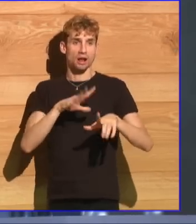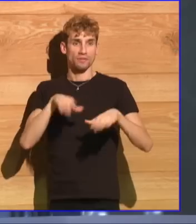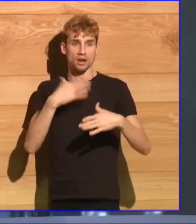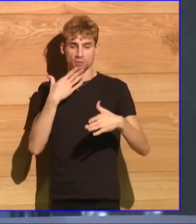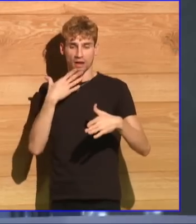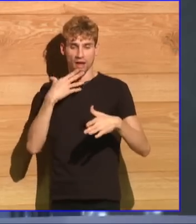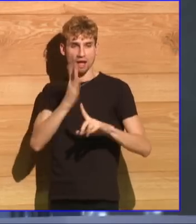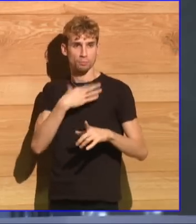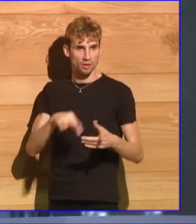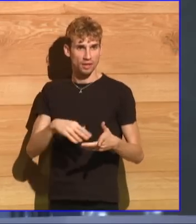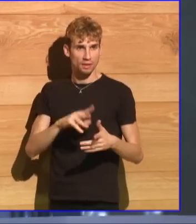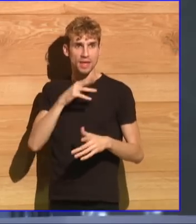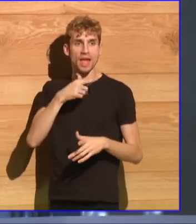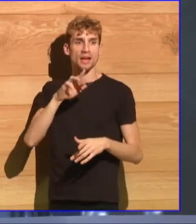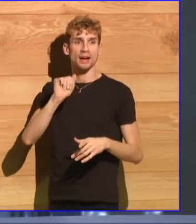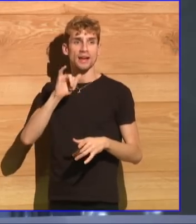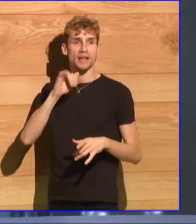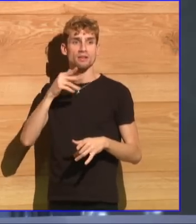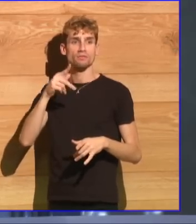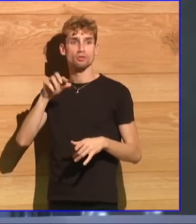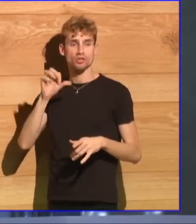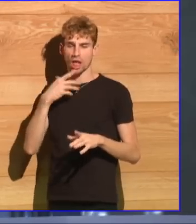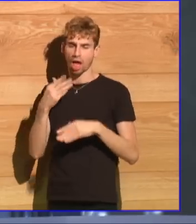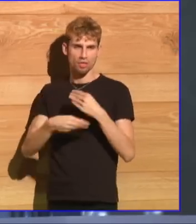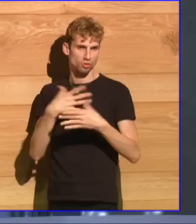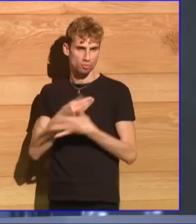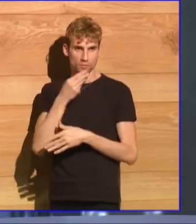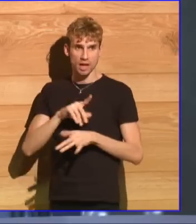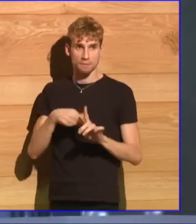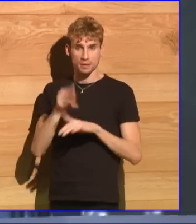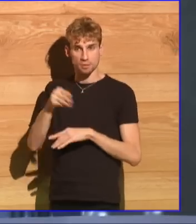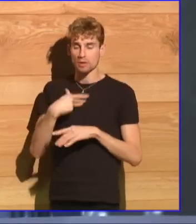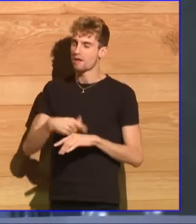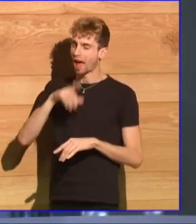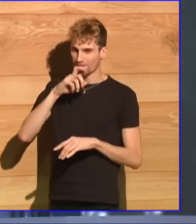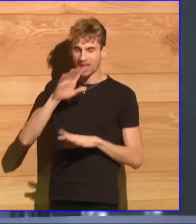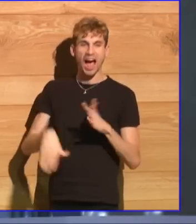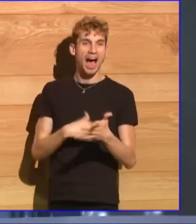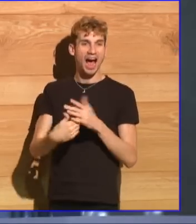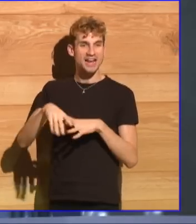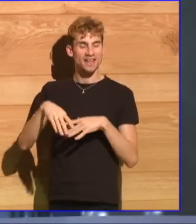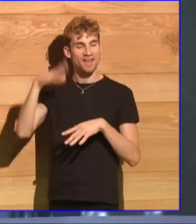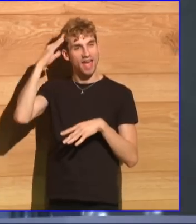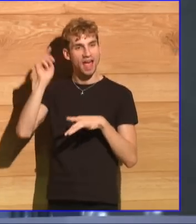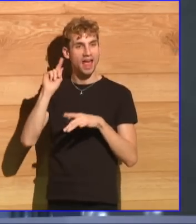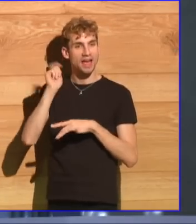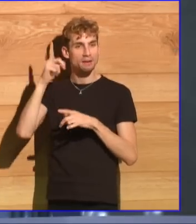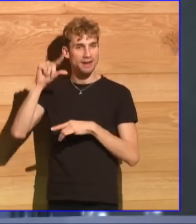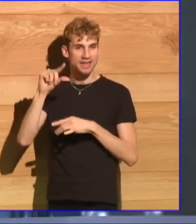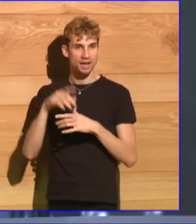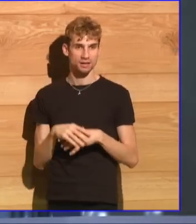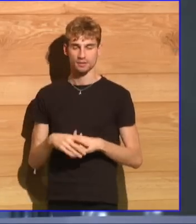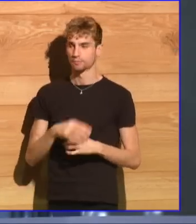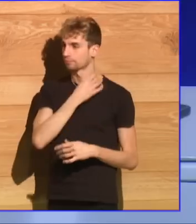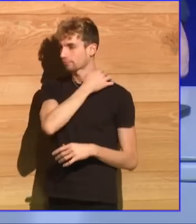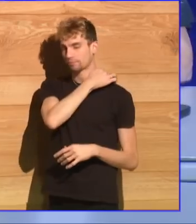y Dreyfuss lo aceptó bastante bien. Y cuando le preguntaban si tenía envidia, decía, tengo envidia hasta de Campanilla. O sea, mataría por estar en esa película y no va a